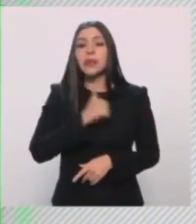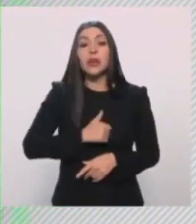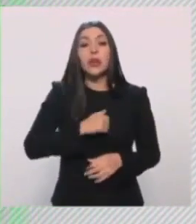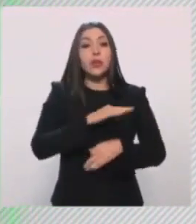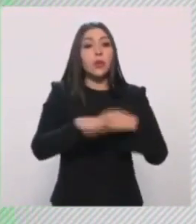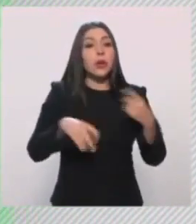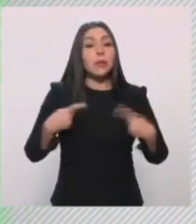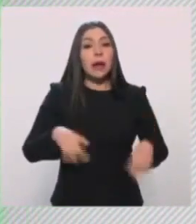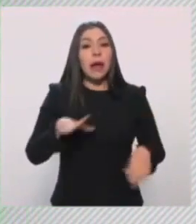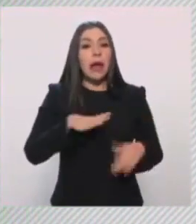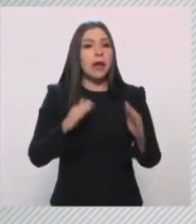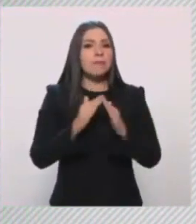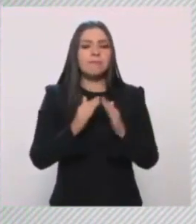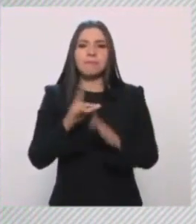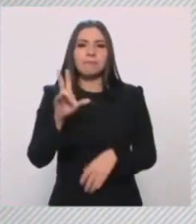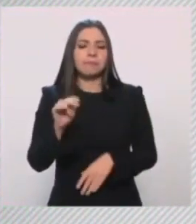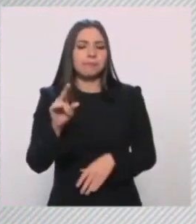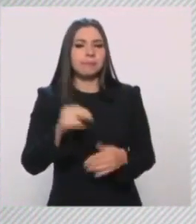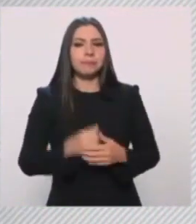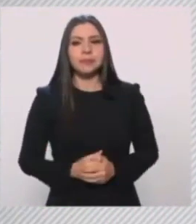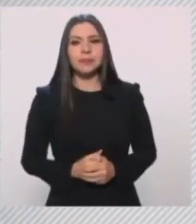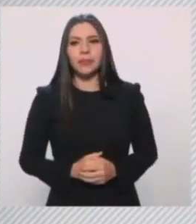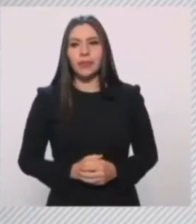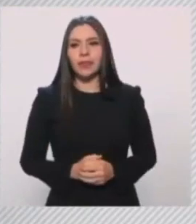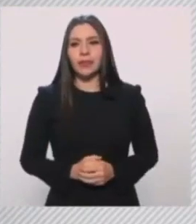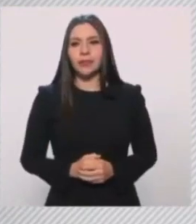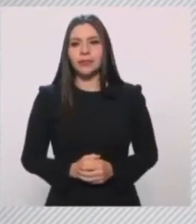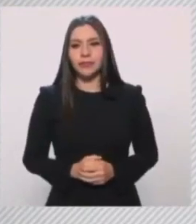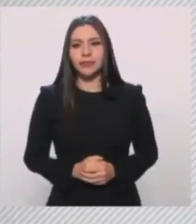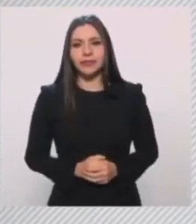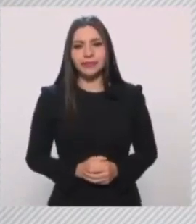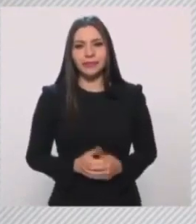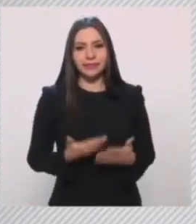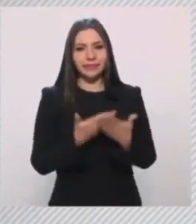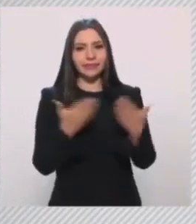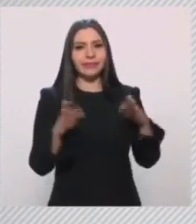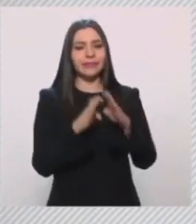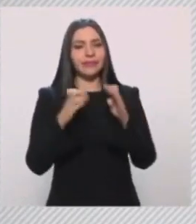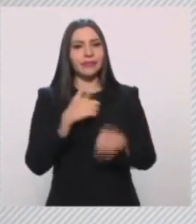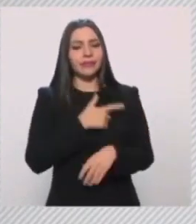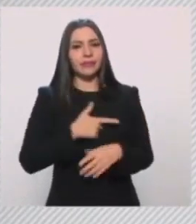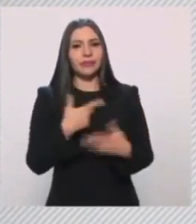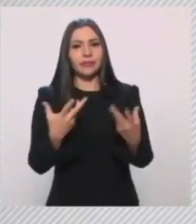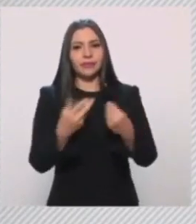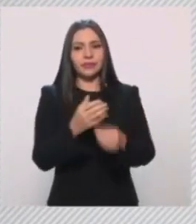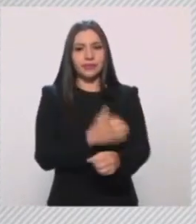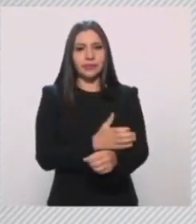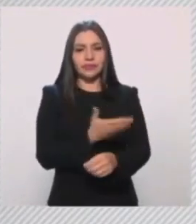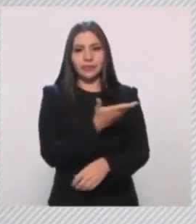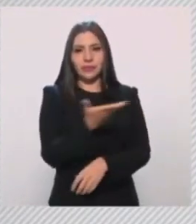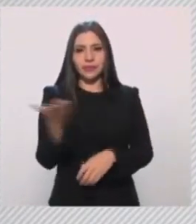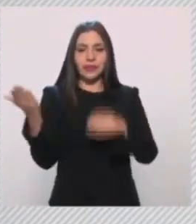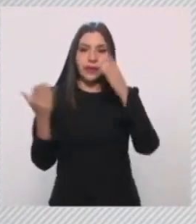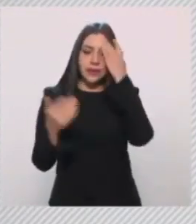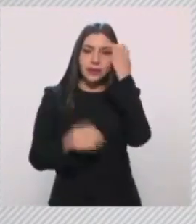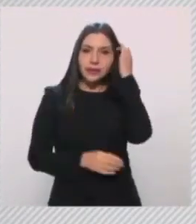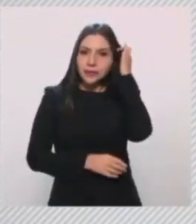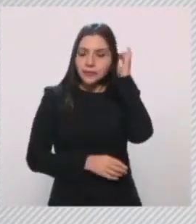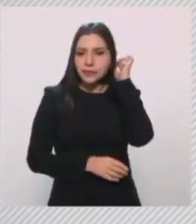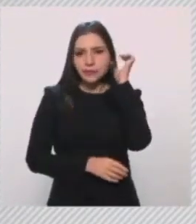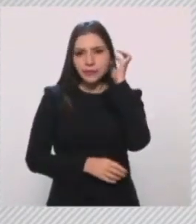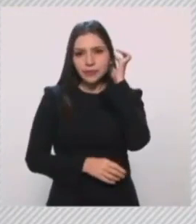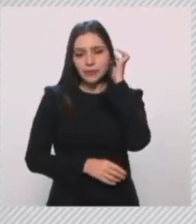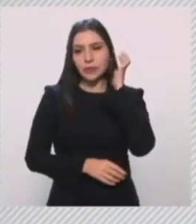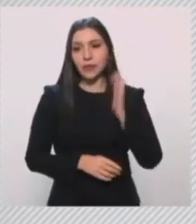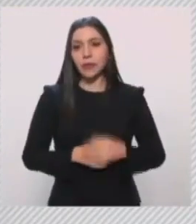uno de ellos en casa. Así es, ¿cómo están? Encantado de estar con ustedes, Ale, Neri, Alejandra. Al contrario. Pues,